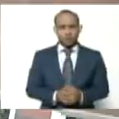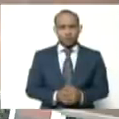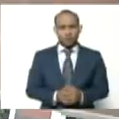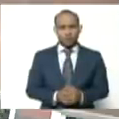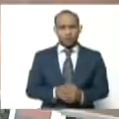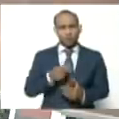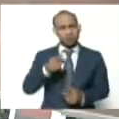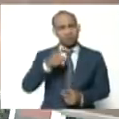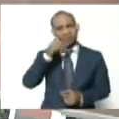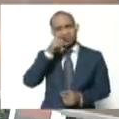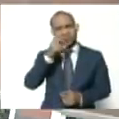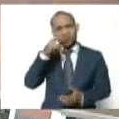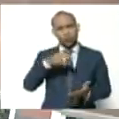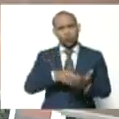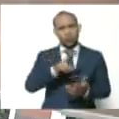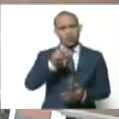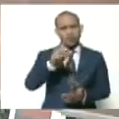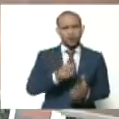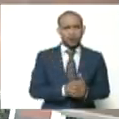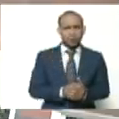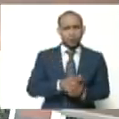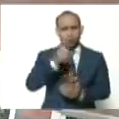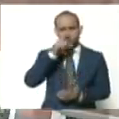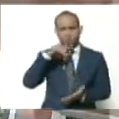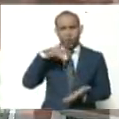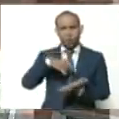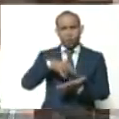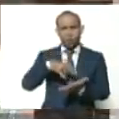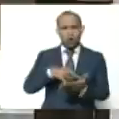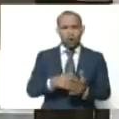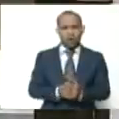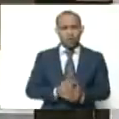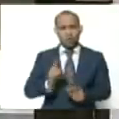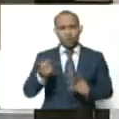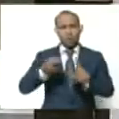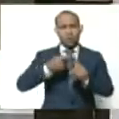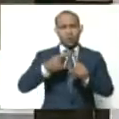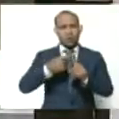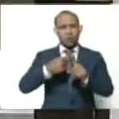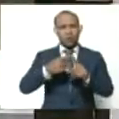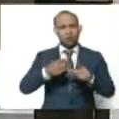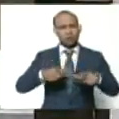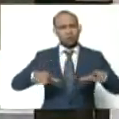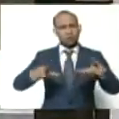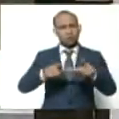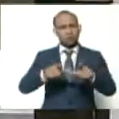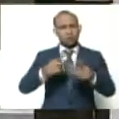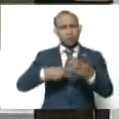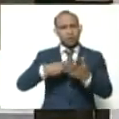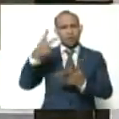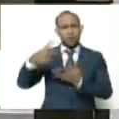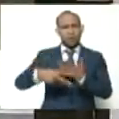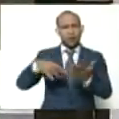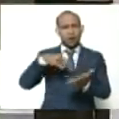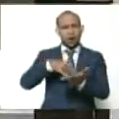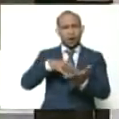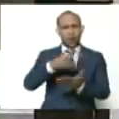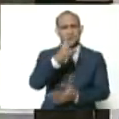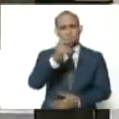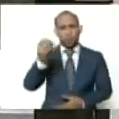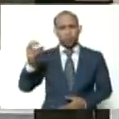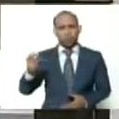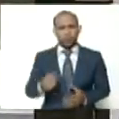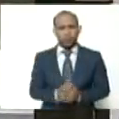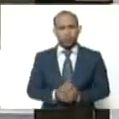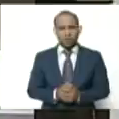En este año 2021, el año de Carabobo. En primer lugar, al Plan Carabobo 200.